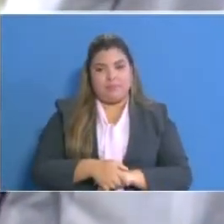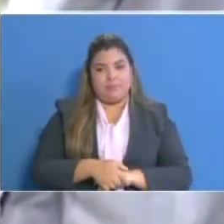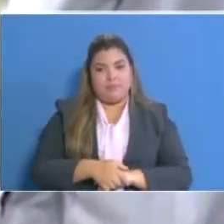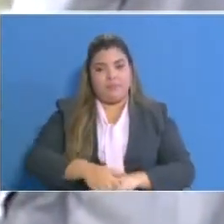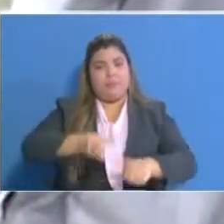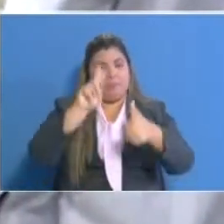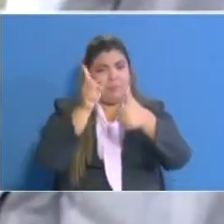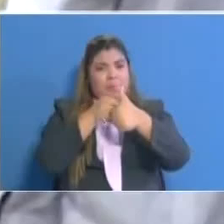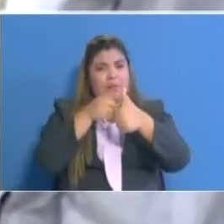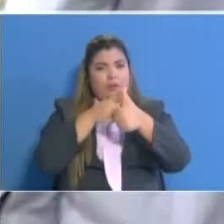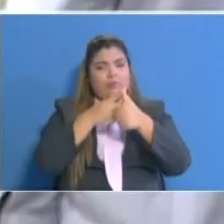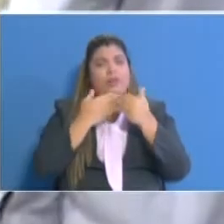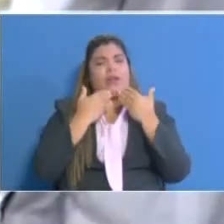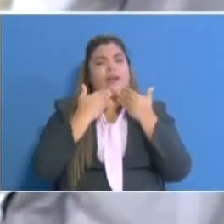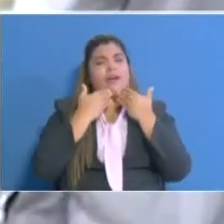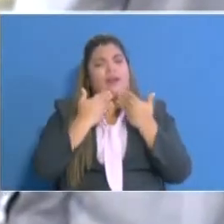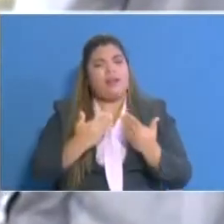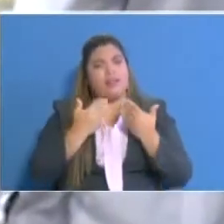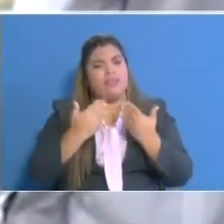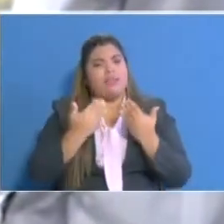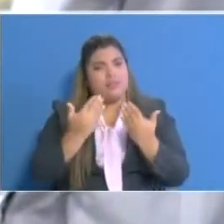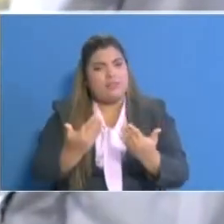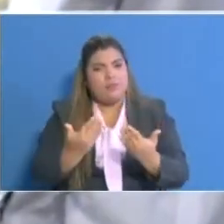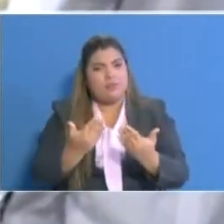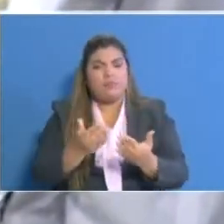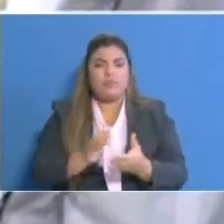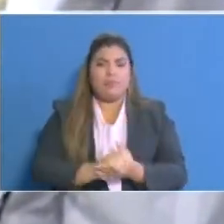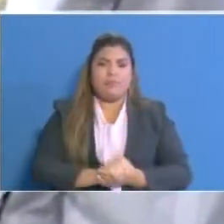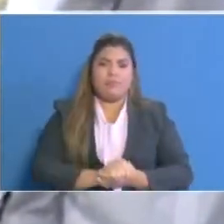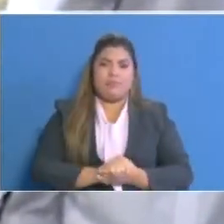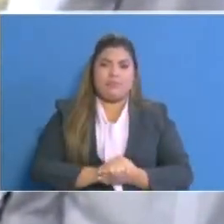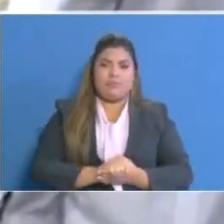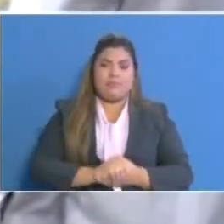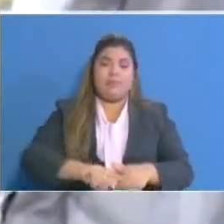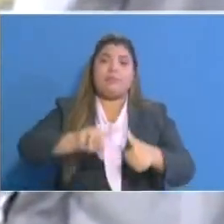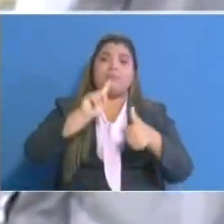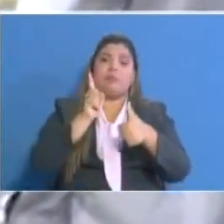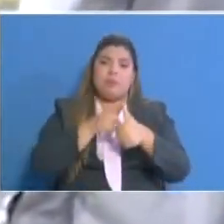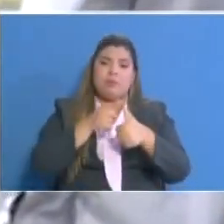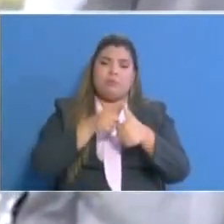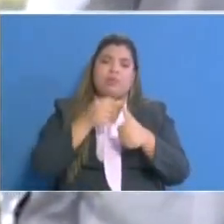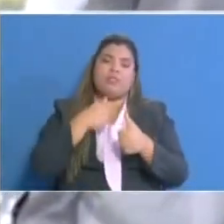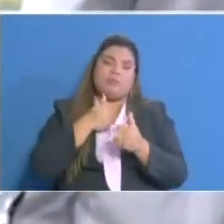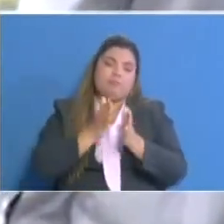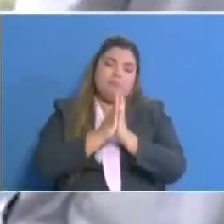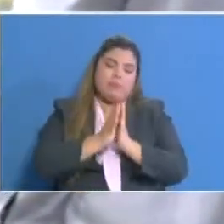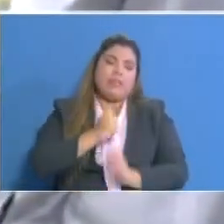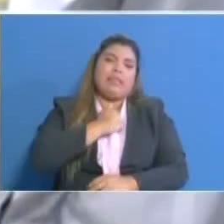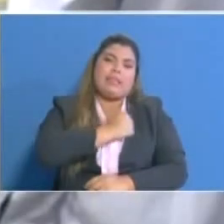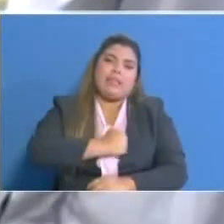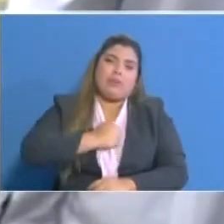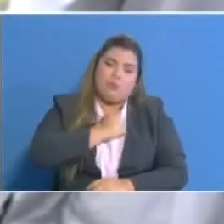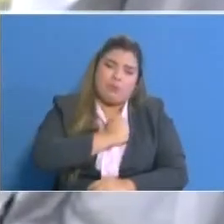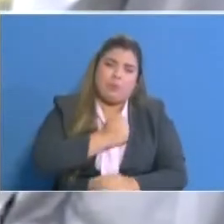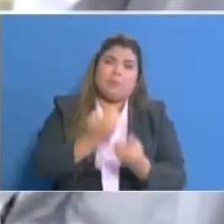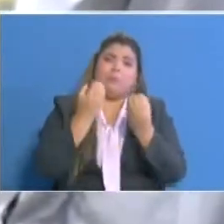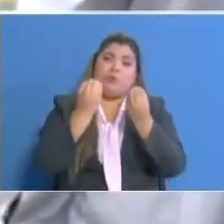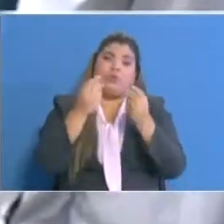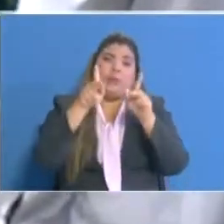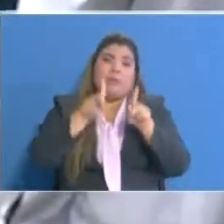Primero agradeciéndole, pero voy a iniciar pidiendo disculpas porque sé que voy a dejar mucha gente por fuera.